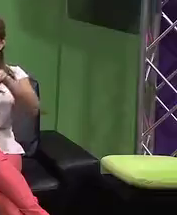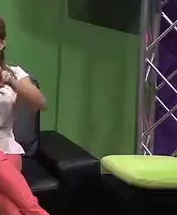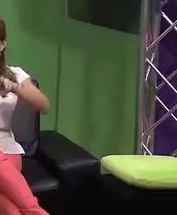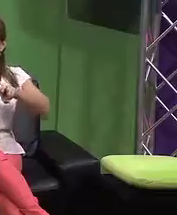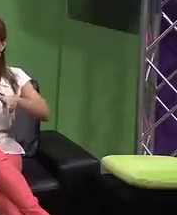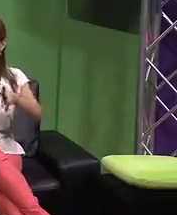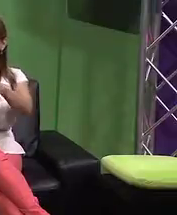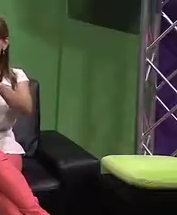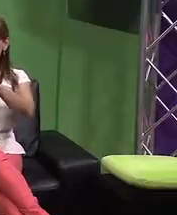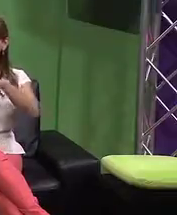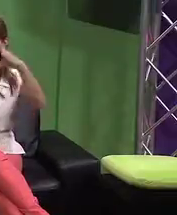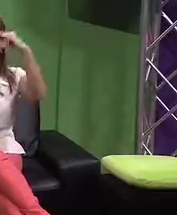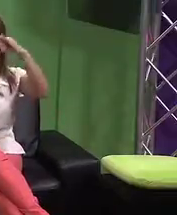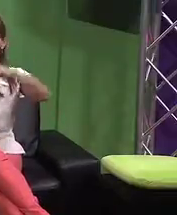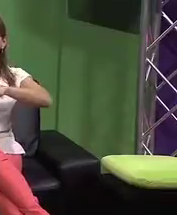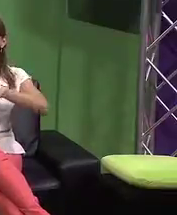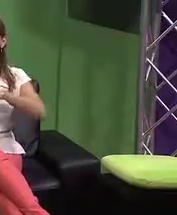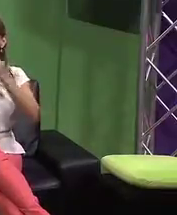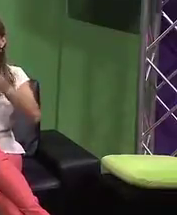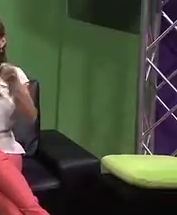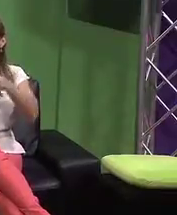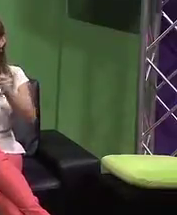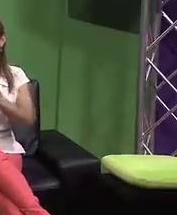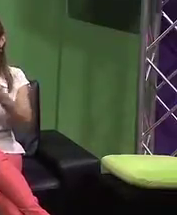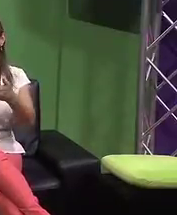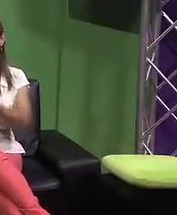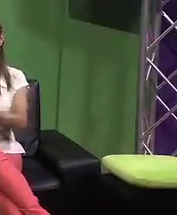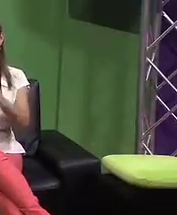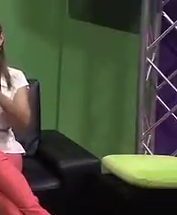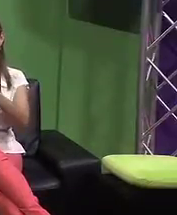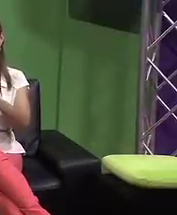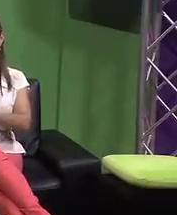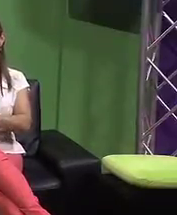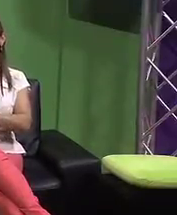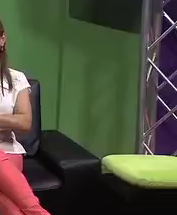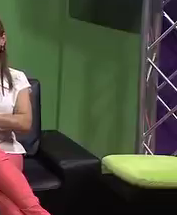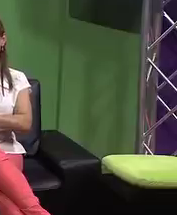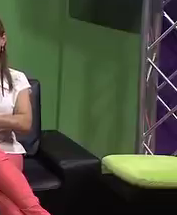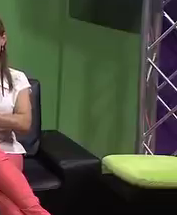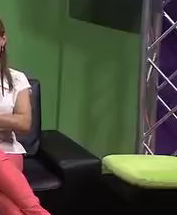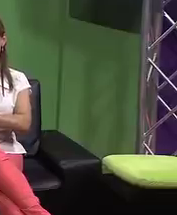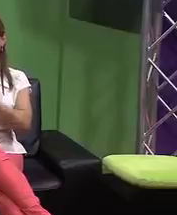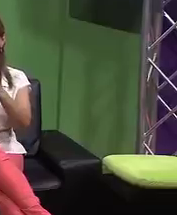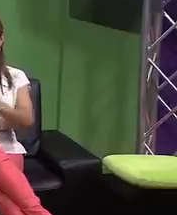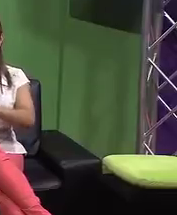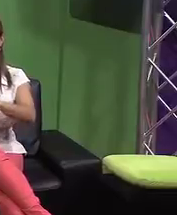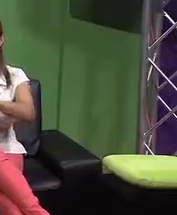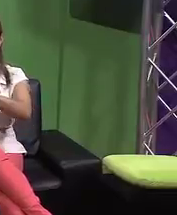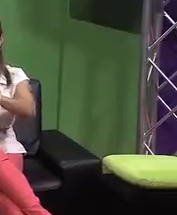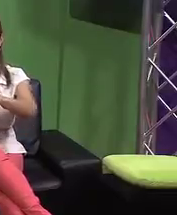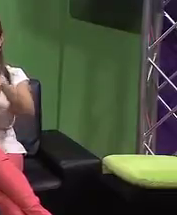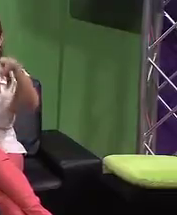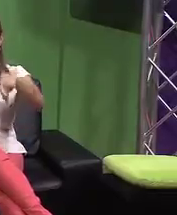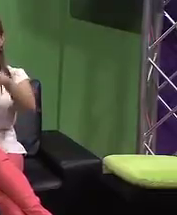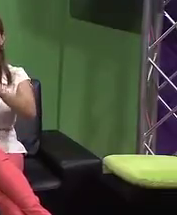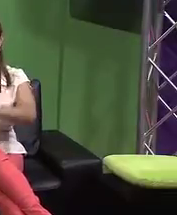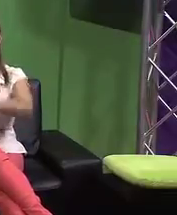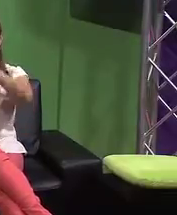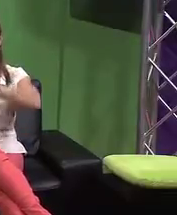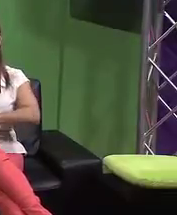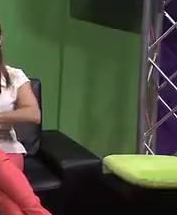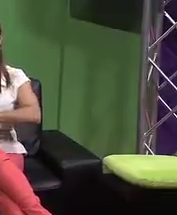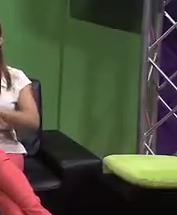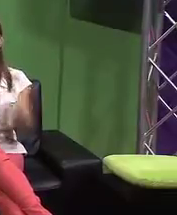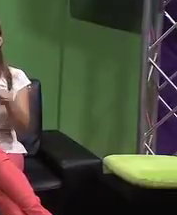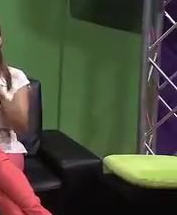los detalles de las implicaciones de la nueva Ley 9303 de creación del Consejo Nacional de las Personas con